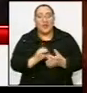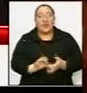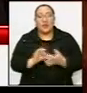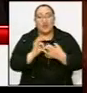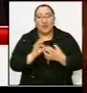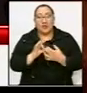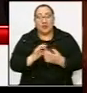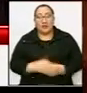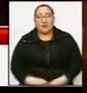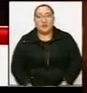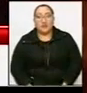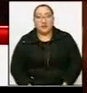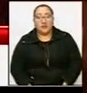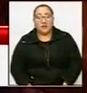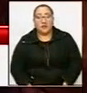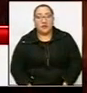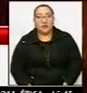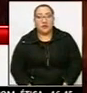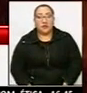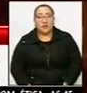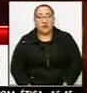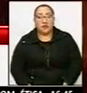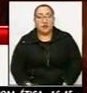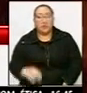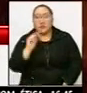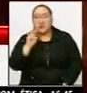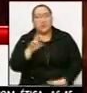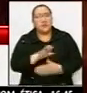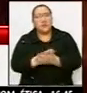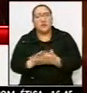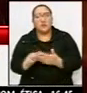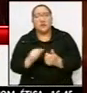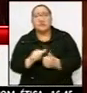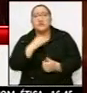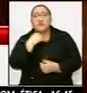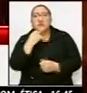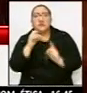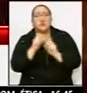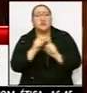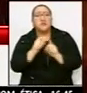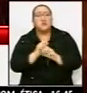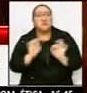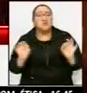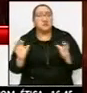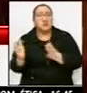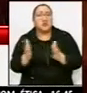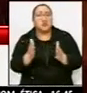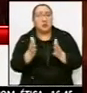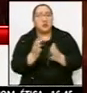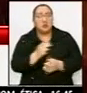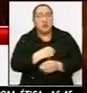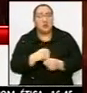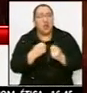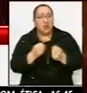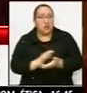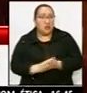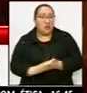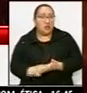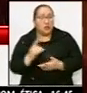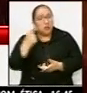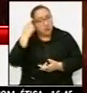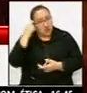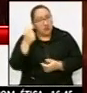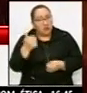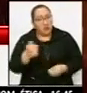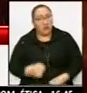específico, especial, ¿no es cierto? No hemos visto, no hemos notado la voz, ni la palabra, ni la orientación del Ministerio de Agricultura. Sabe usted muy